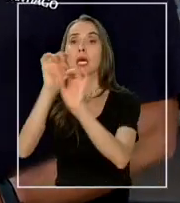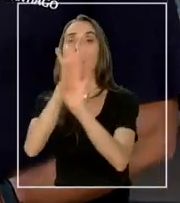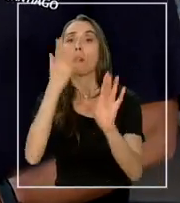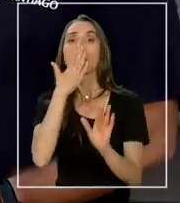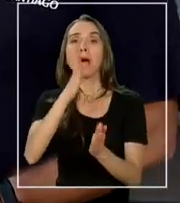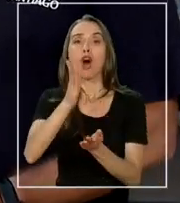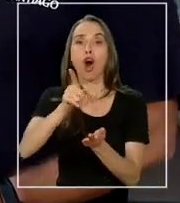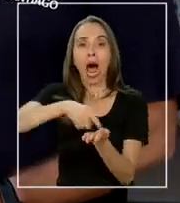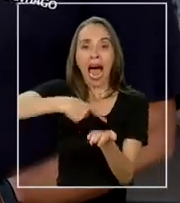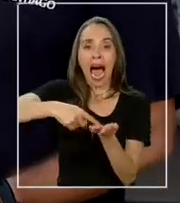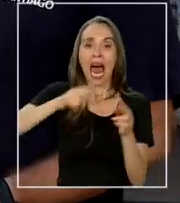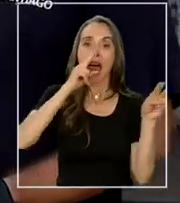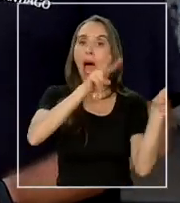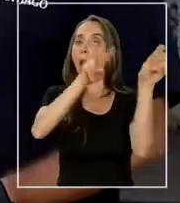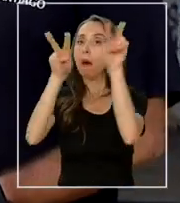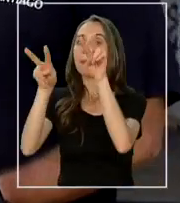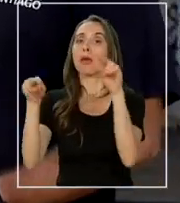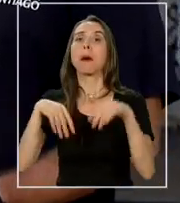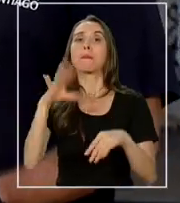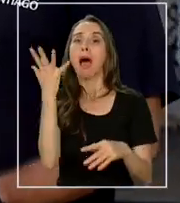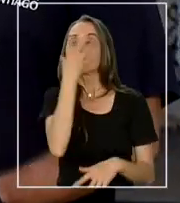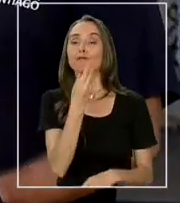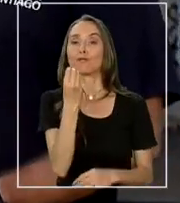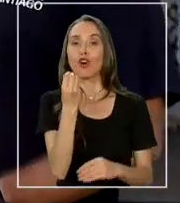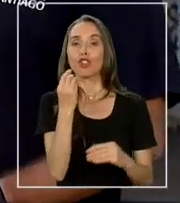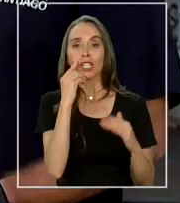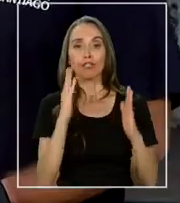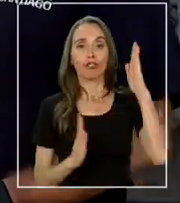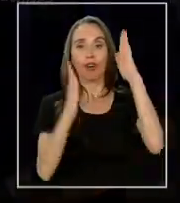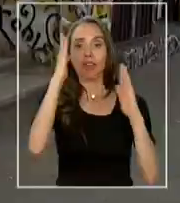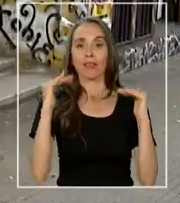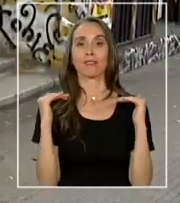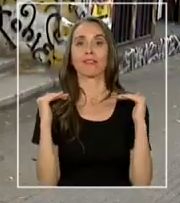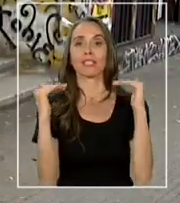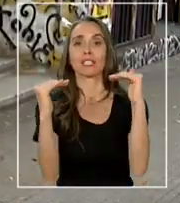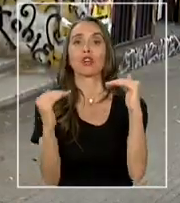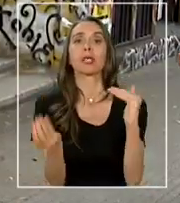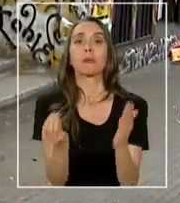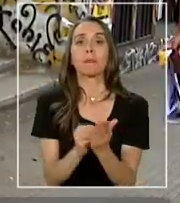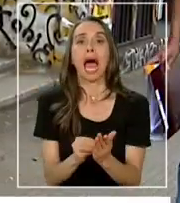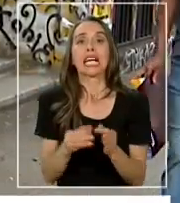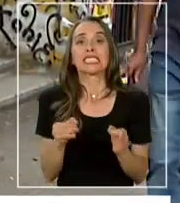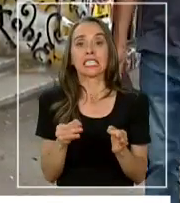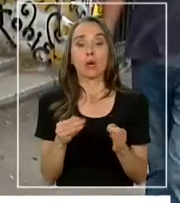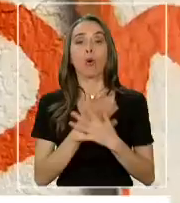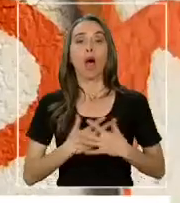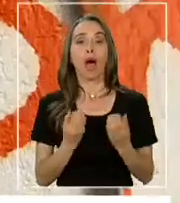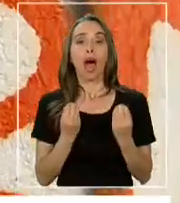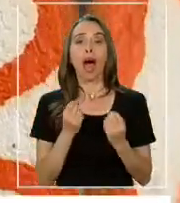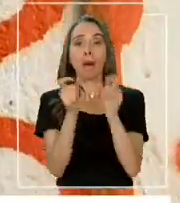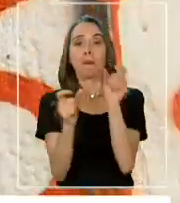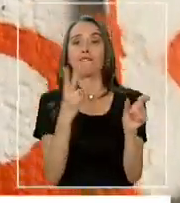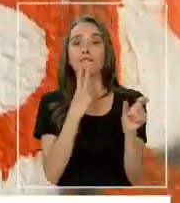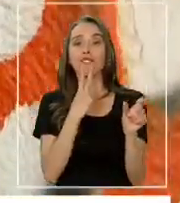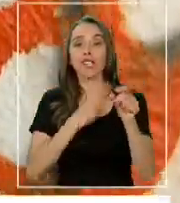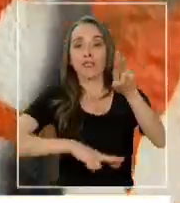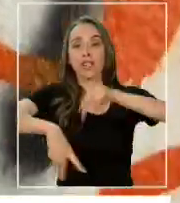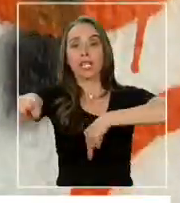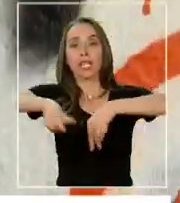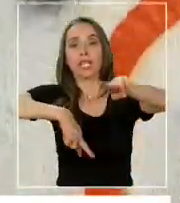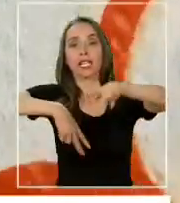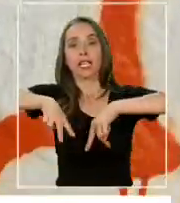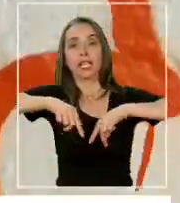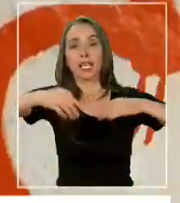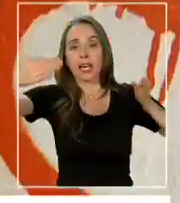condiciones de la Alameda, hacer una Alameda que sea mucho más bella y principalmente que sea mucho más segura. Anuncios que también alegran a quienes viven y transitan en